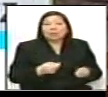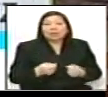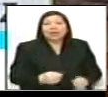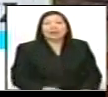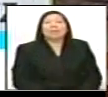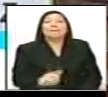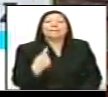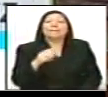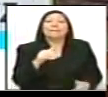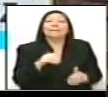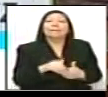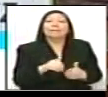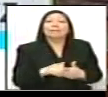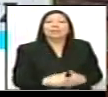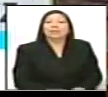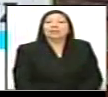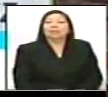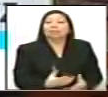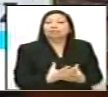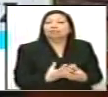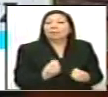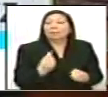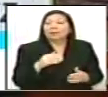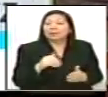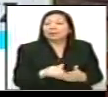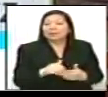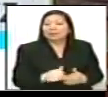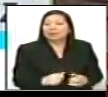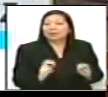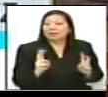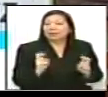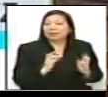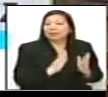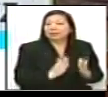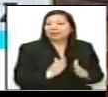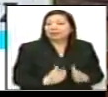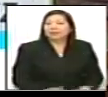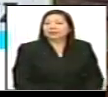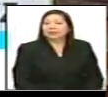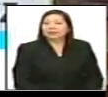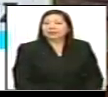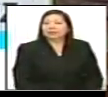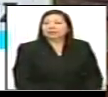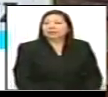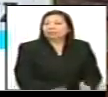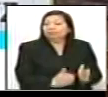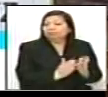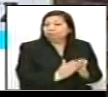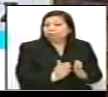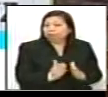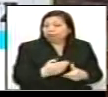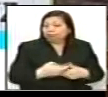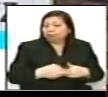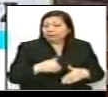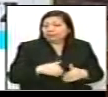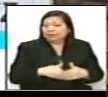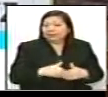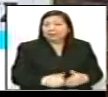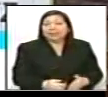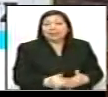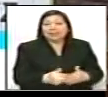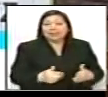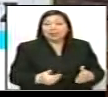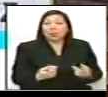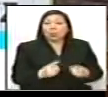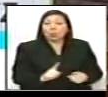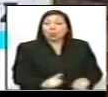motivación para votar o como disuasivo para votar por determinada organización política. En los procesos electorales